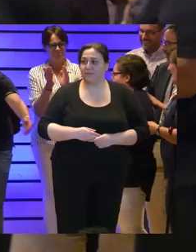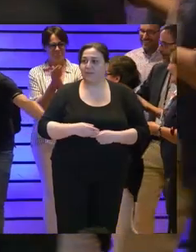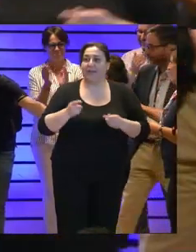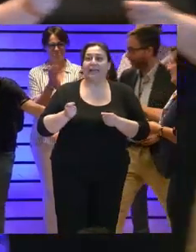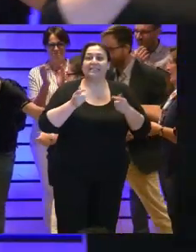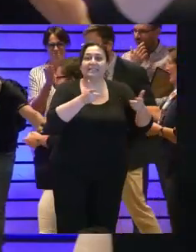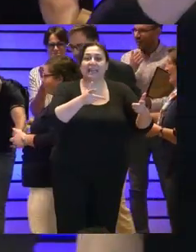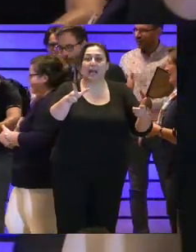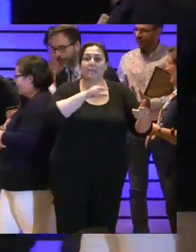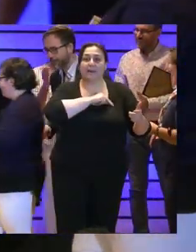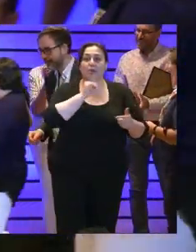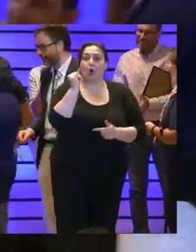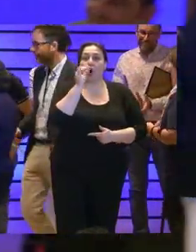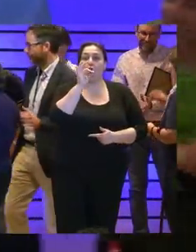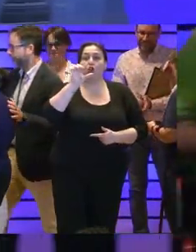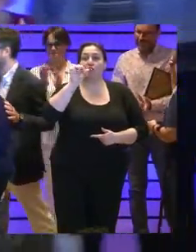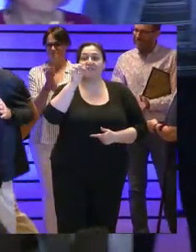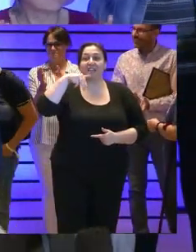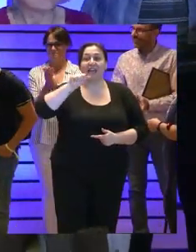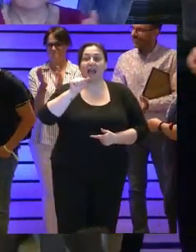Entrega el premio Josefina Álvarez.